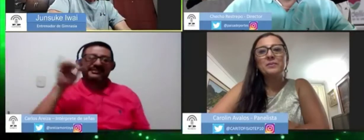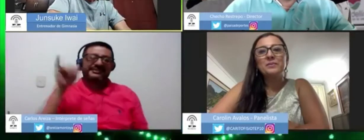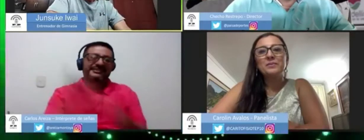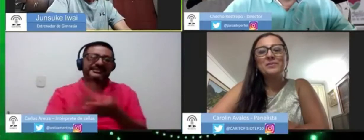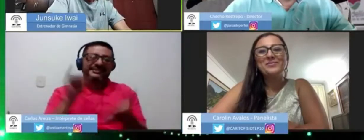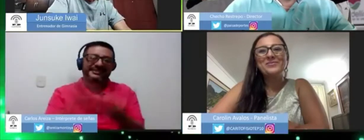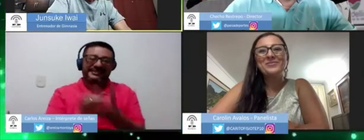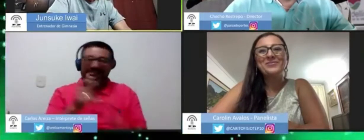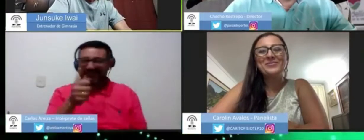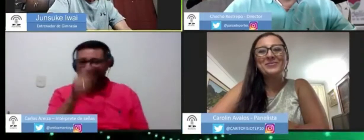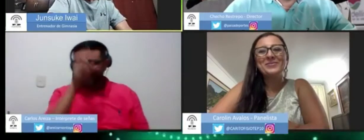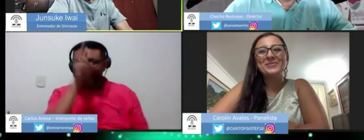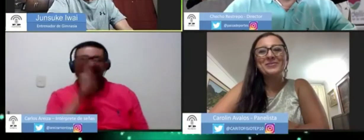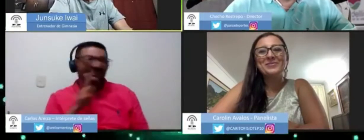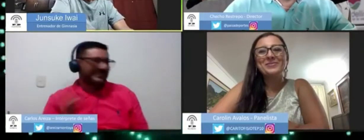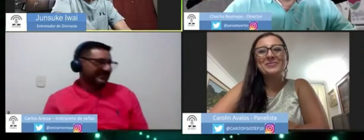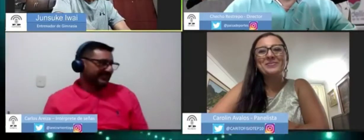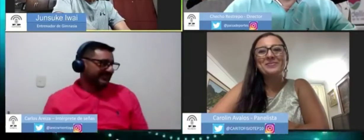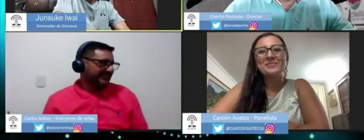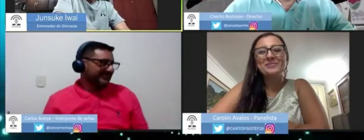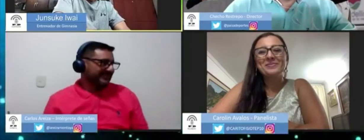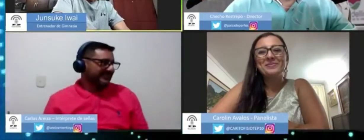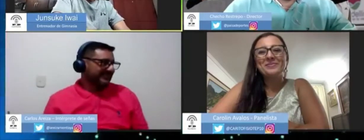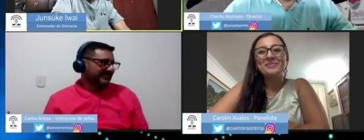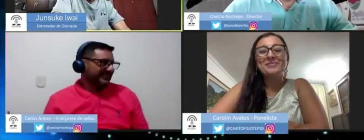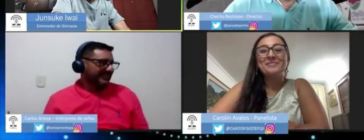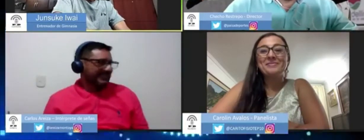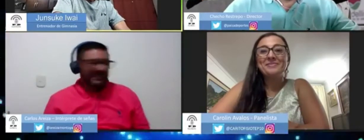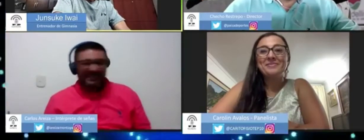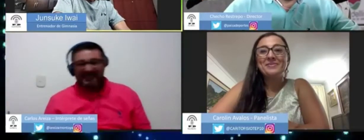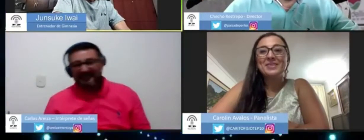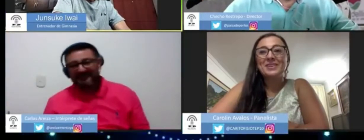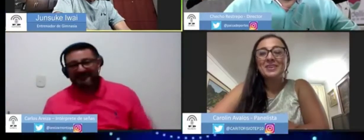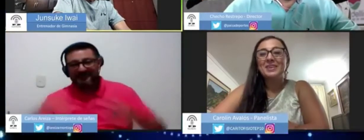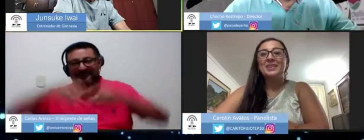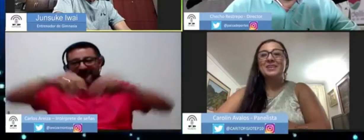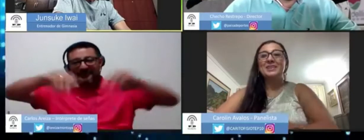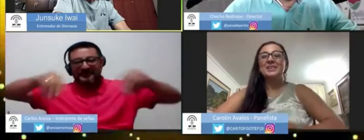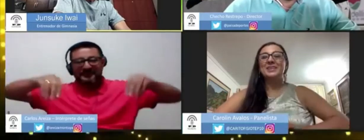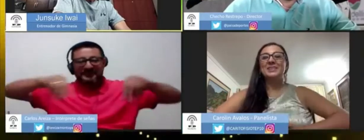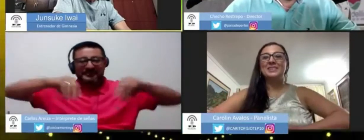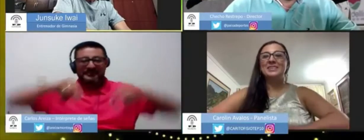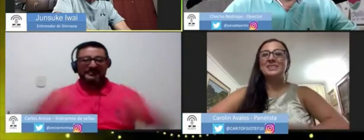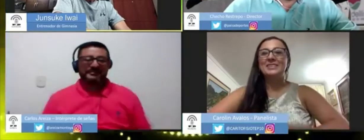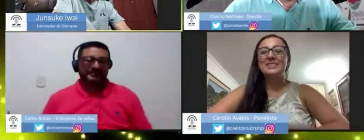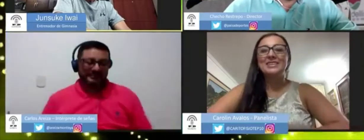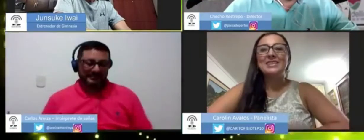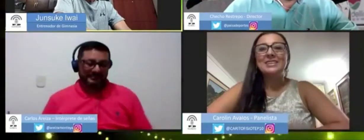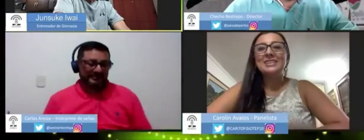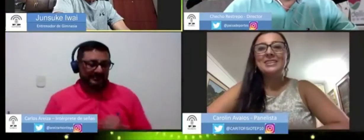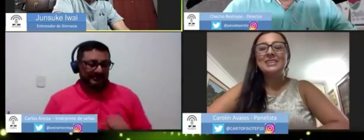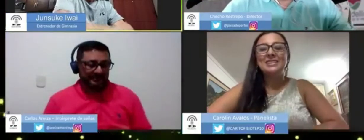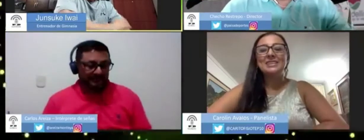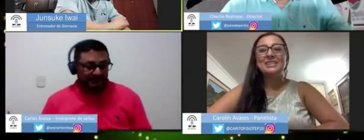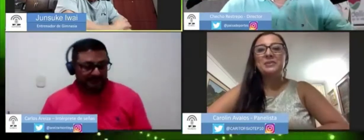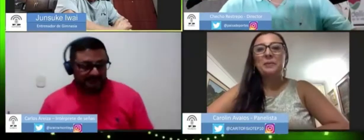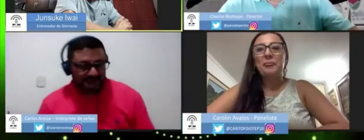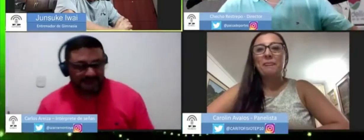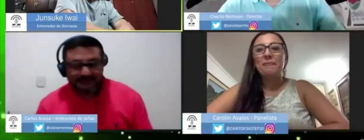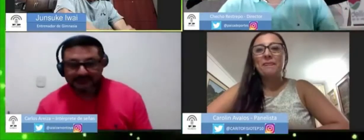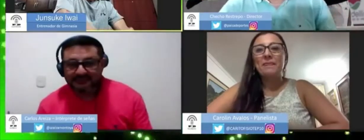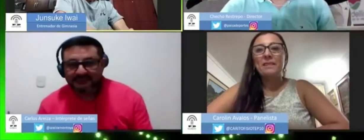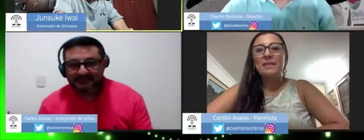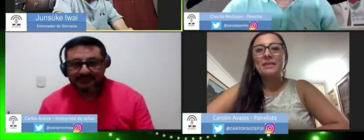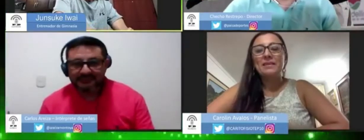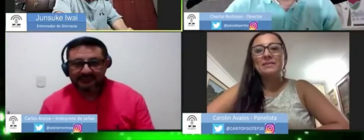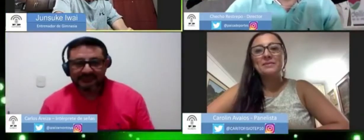igual, colchoneta de arena. Pero así empezó el gimnasio en aquella época, pero